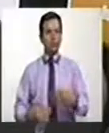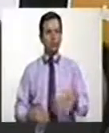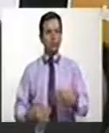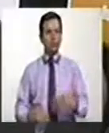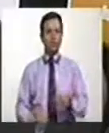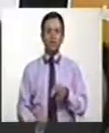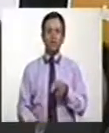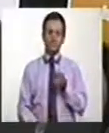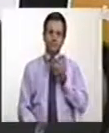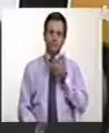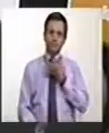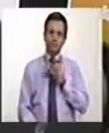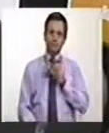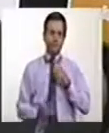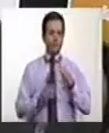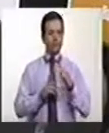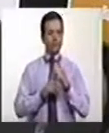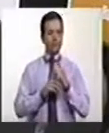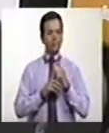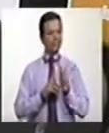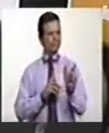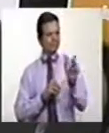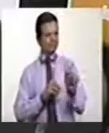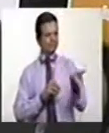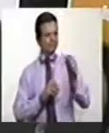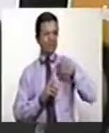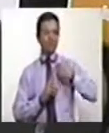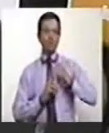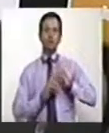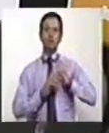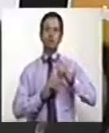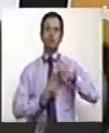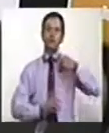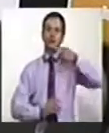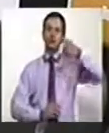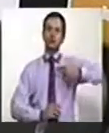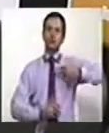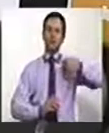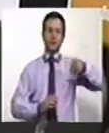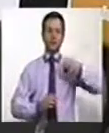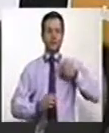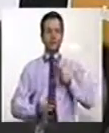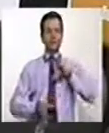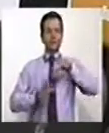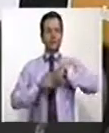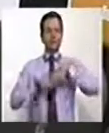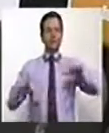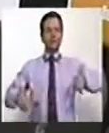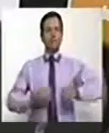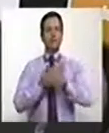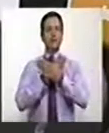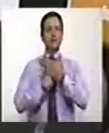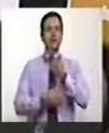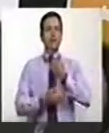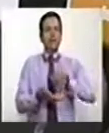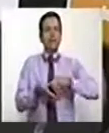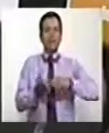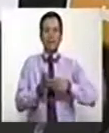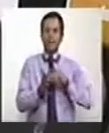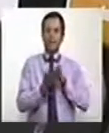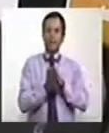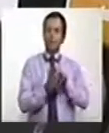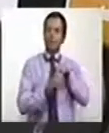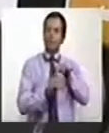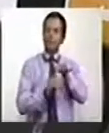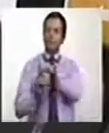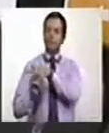que en las palabras de uno de los grandes de nuestra historia puso la patria, en este caso no por encima de los partidos, sino de